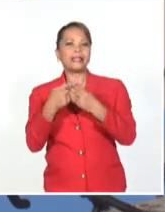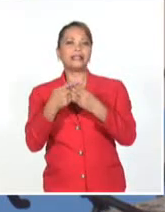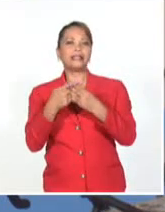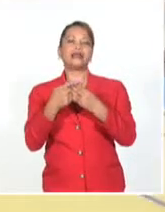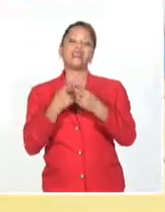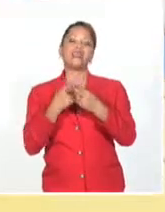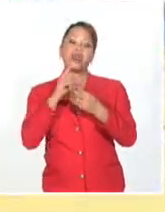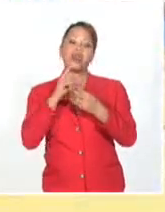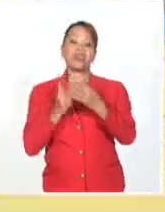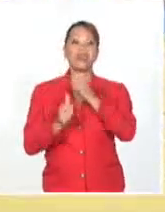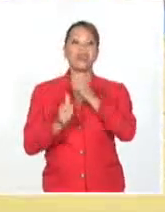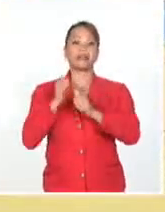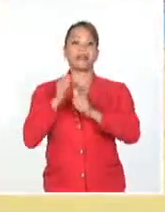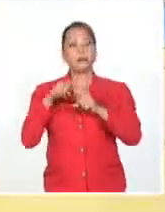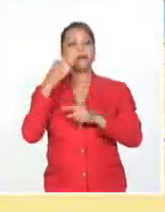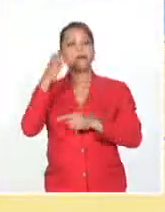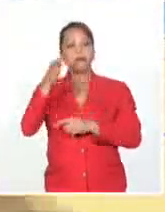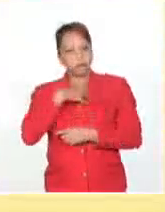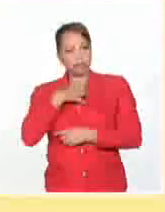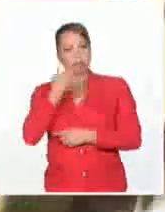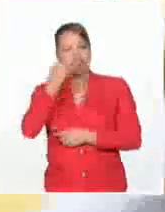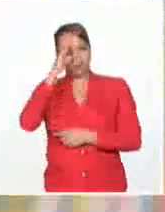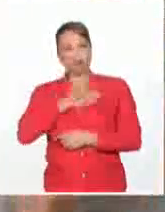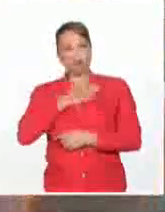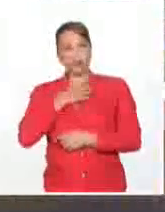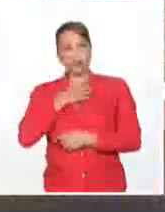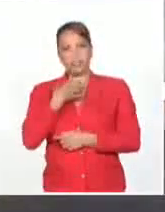en las competencias, pero futuro tenemos.